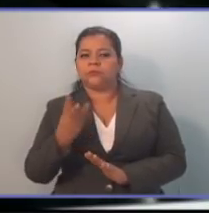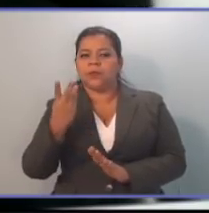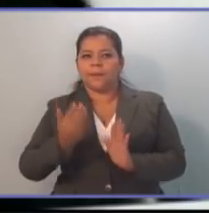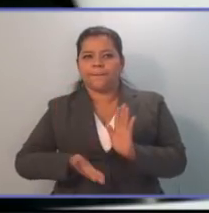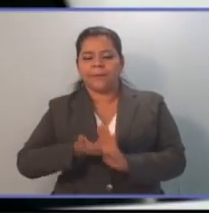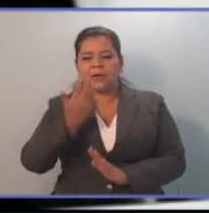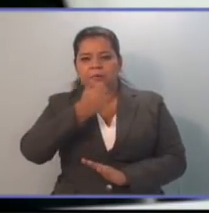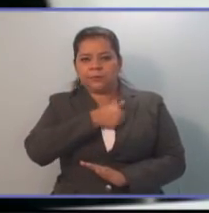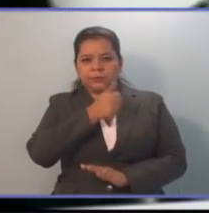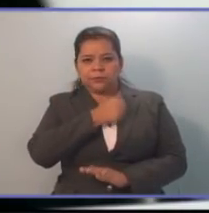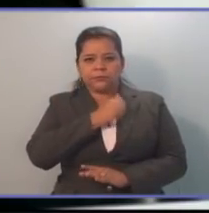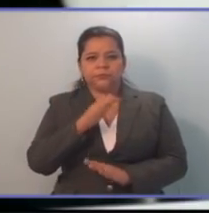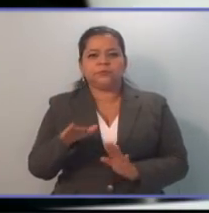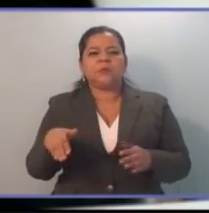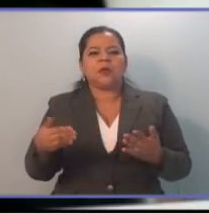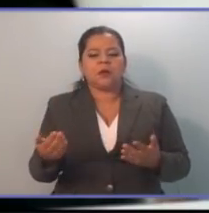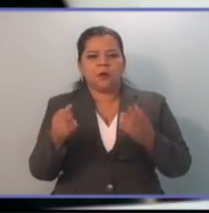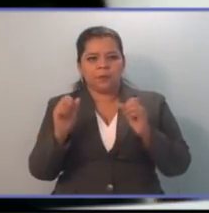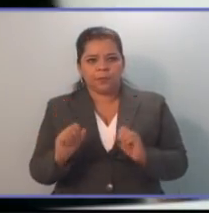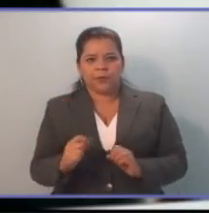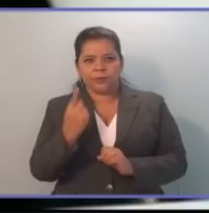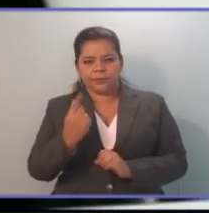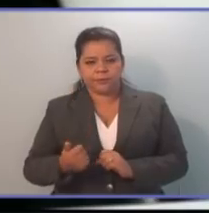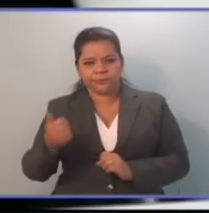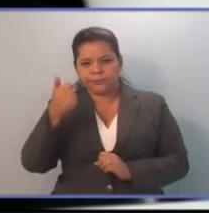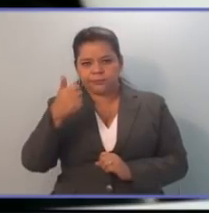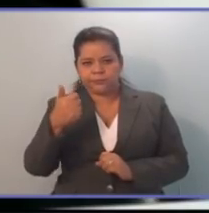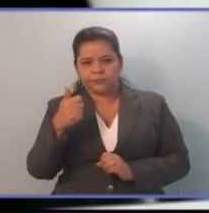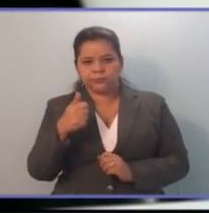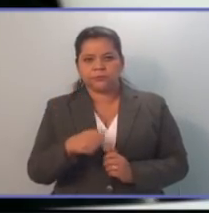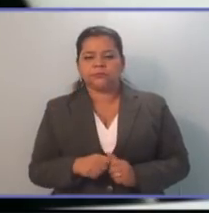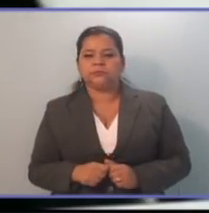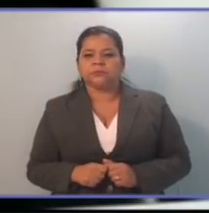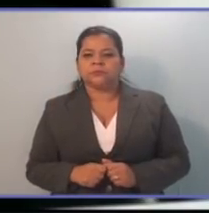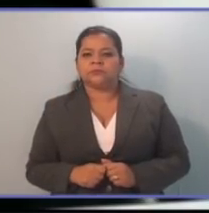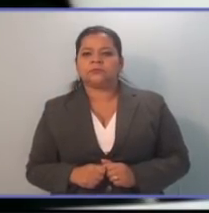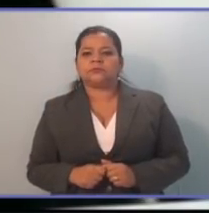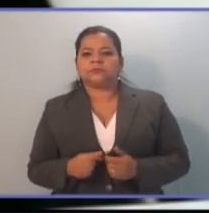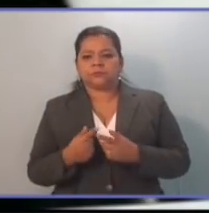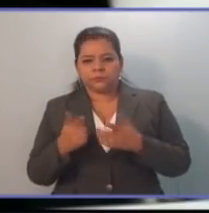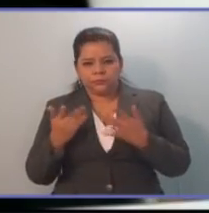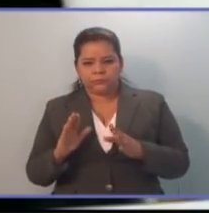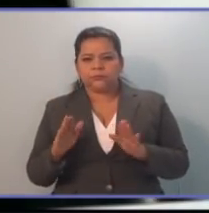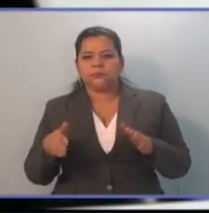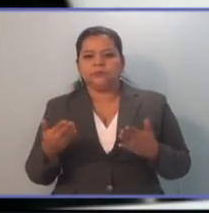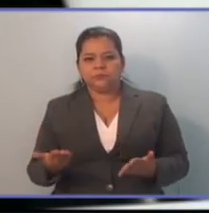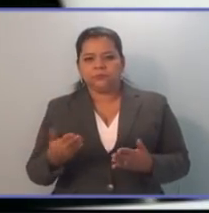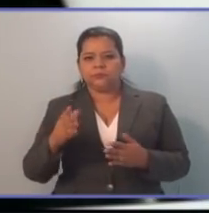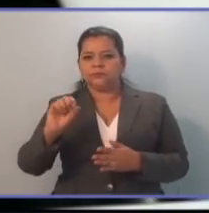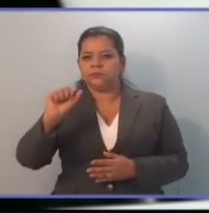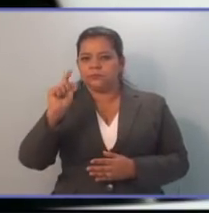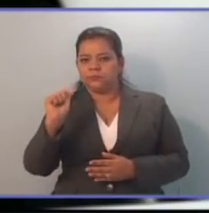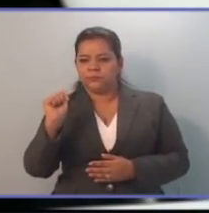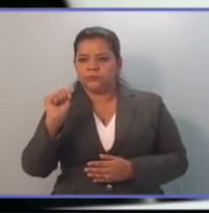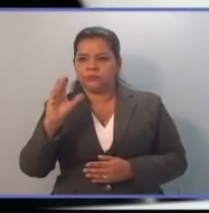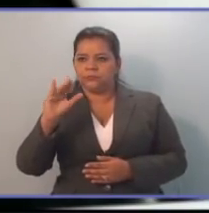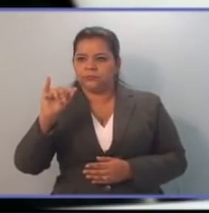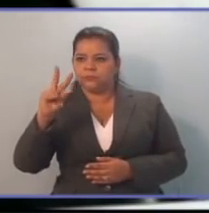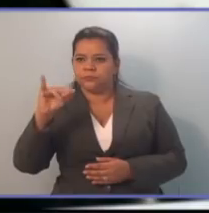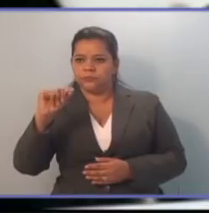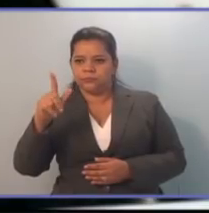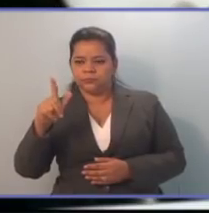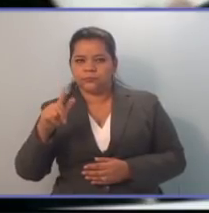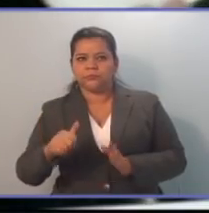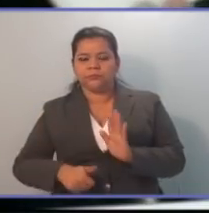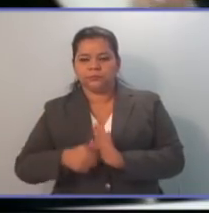la parte de cómo puede ser magistrada de la sala, o cómo puede ser de la Sala de lo Civil, o cargo directamente en